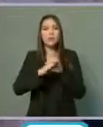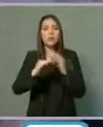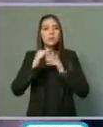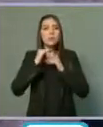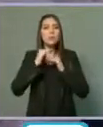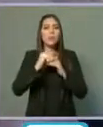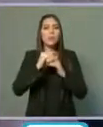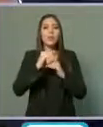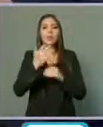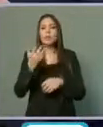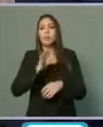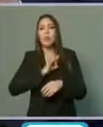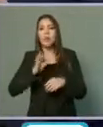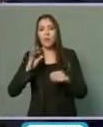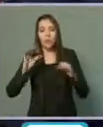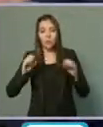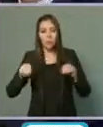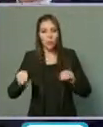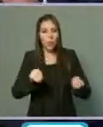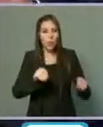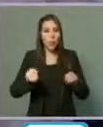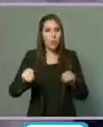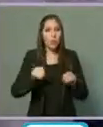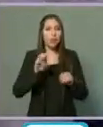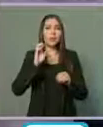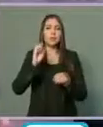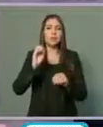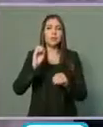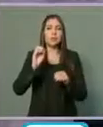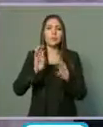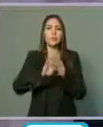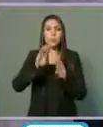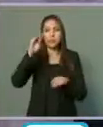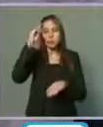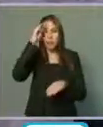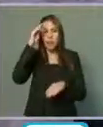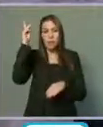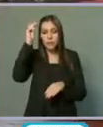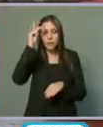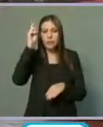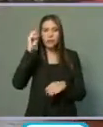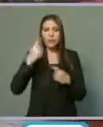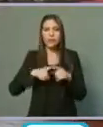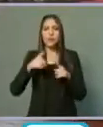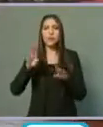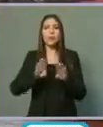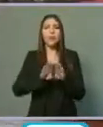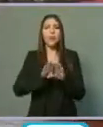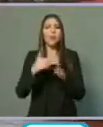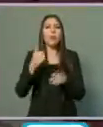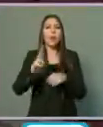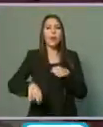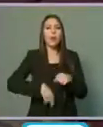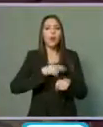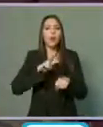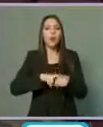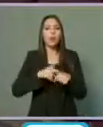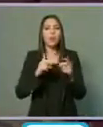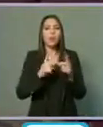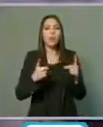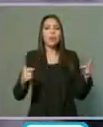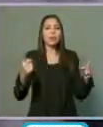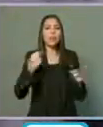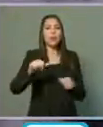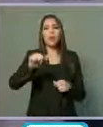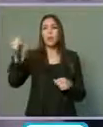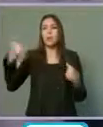impiden desarrollarse de manera, y lo pongo entre comillas, normal respecto a un estándar general que las personas que no tienen esta